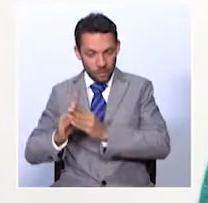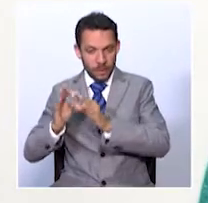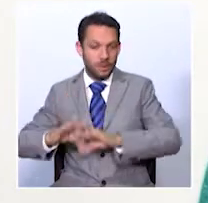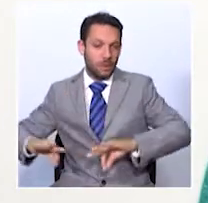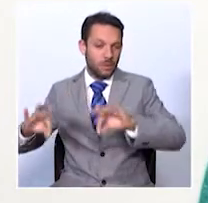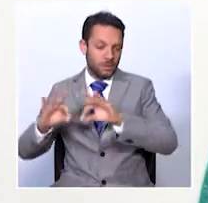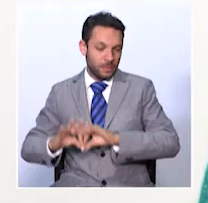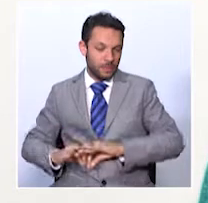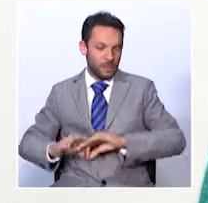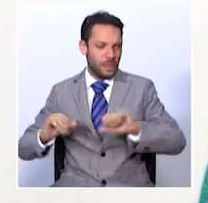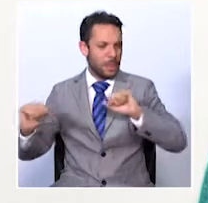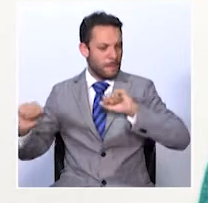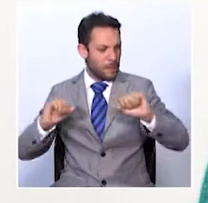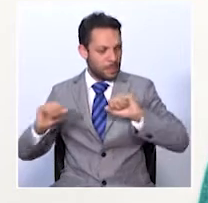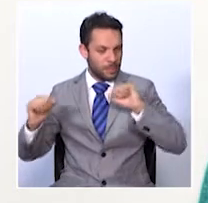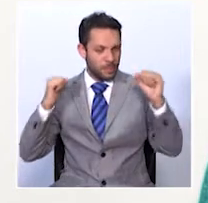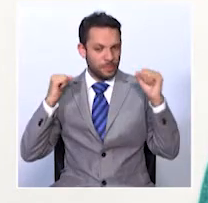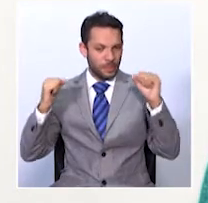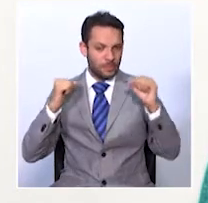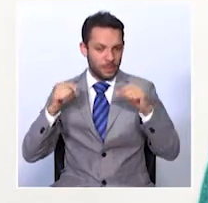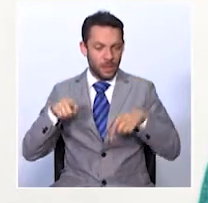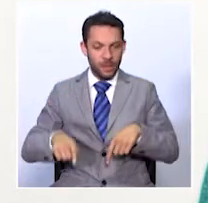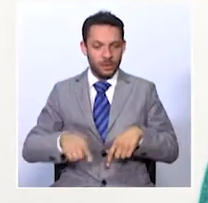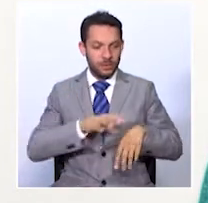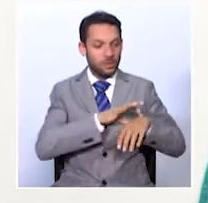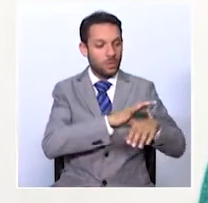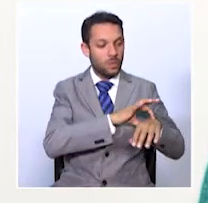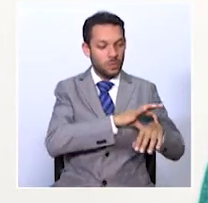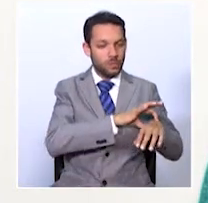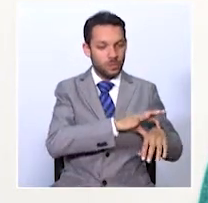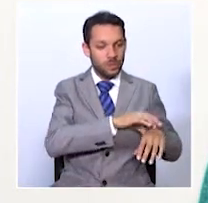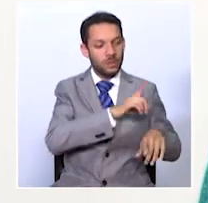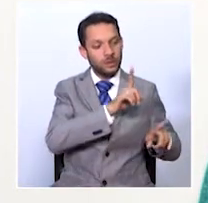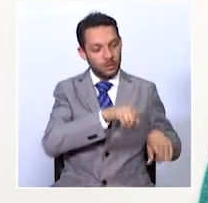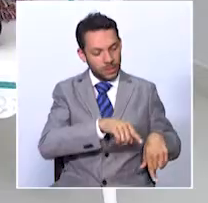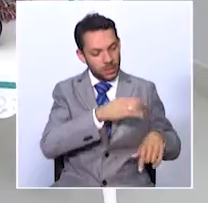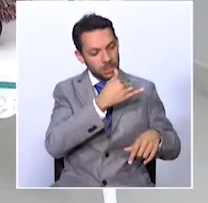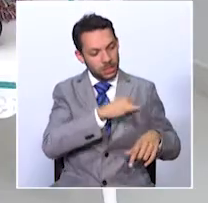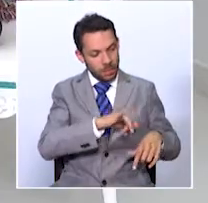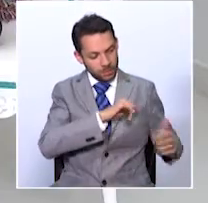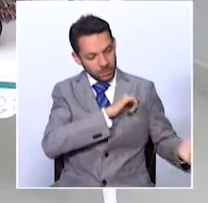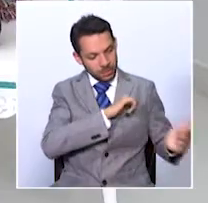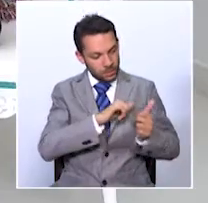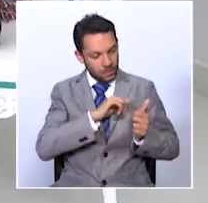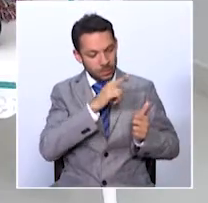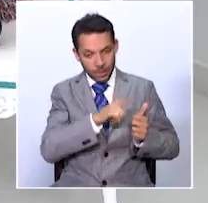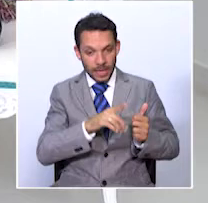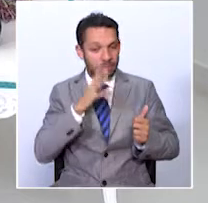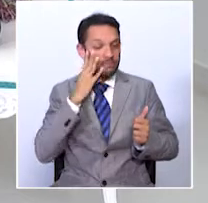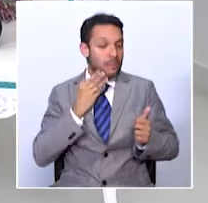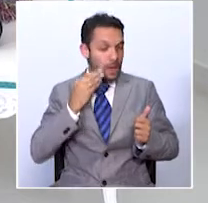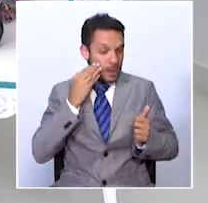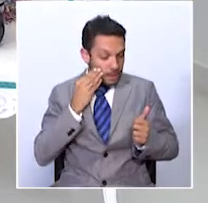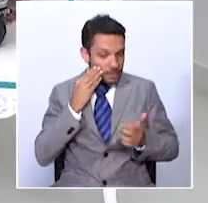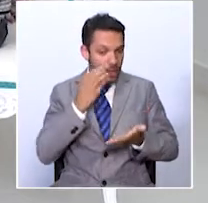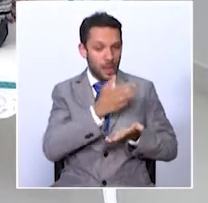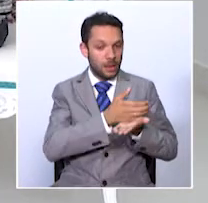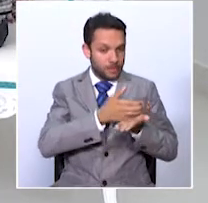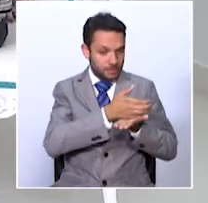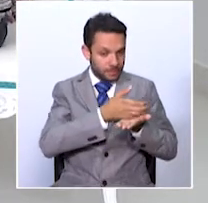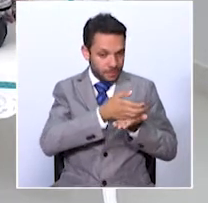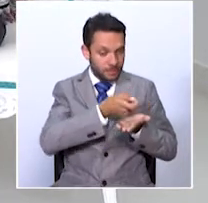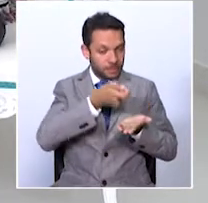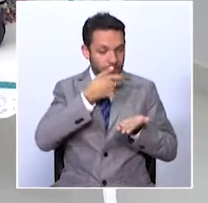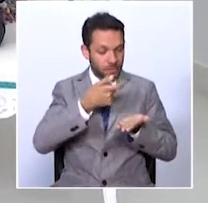detoxificación. Con el doctor Jorge Enrique tiene aquí también no solamente su proceso, sino sus medicamentos que nos